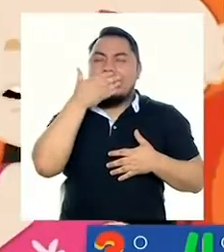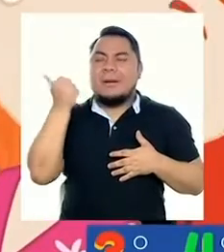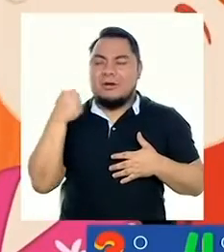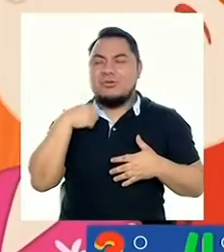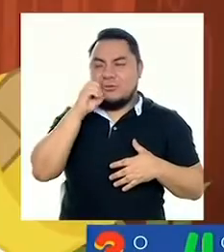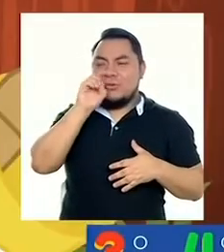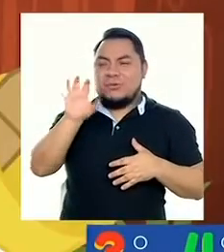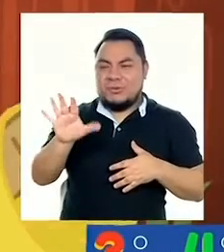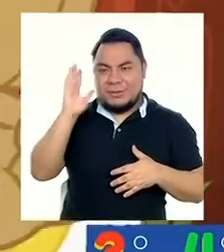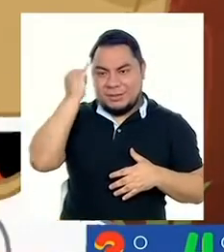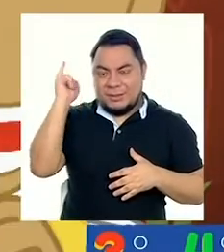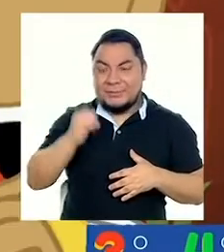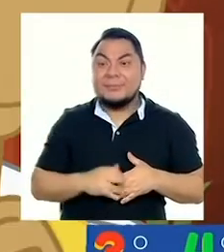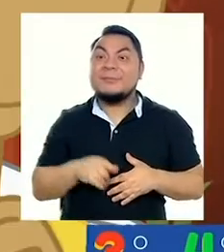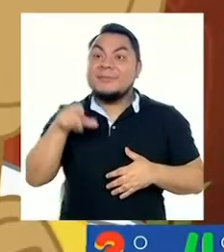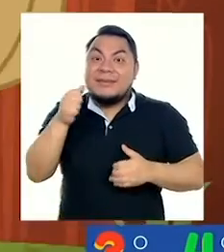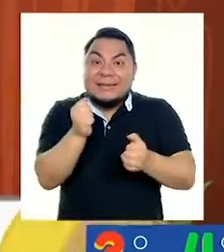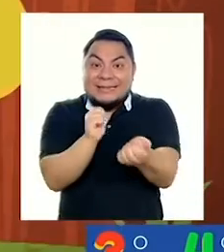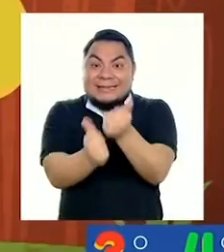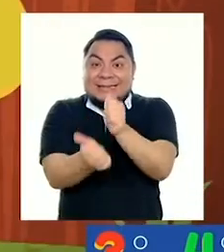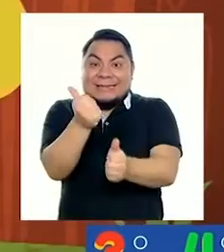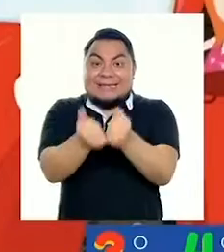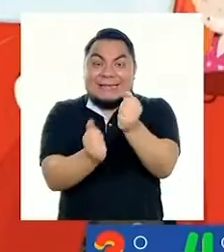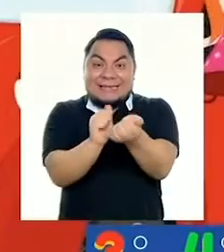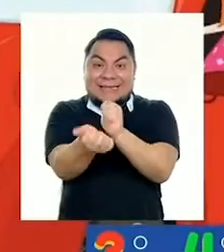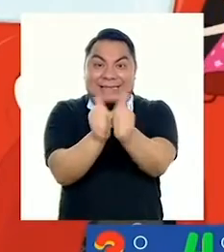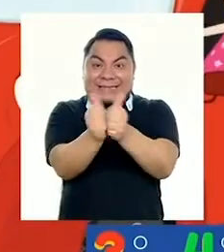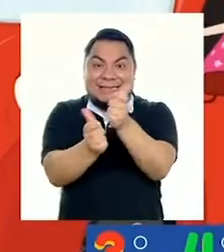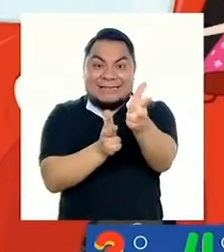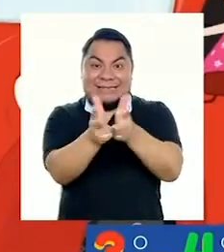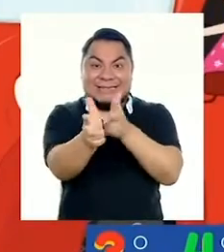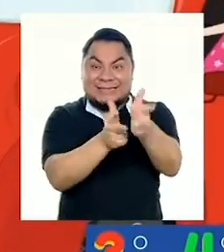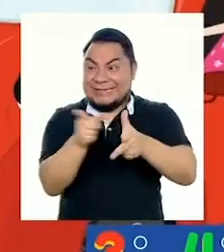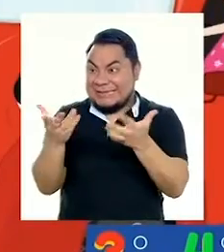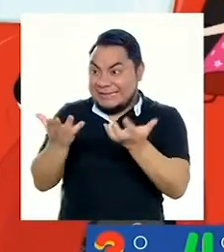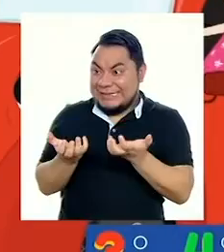mejor. ¡Oh! ¡Una carrera! ¿Quieren? ¡Sí!